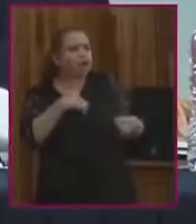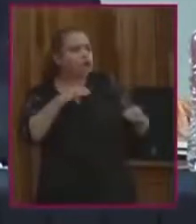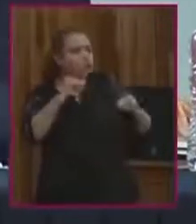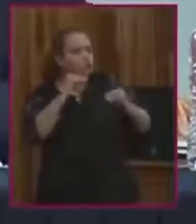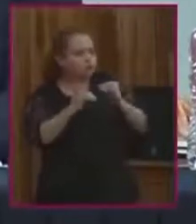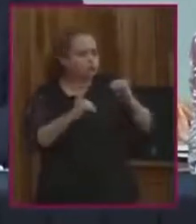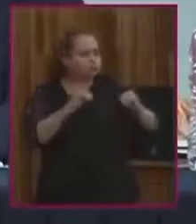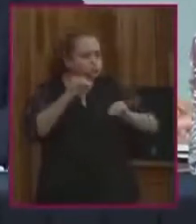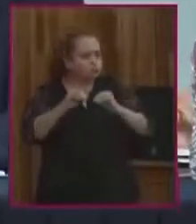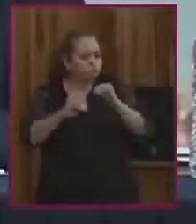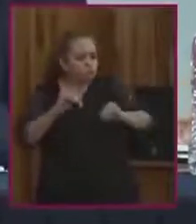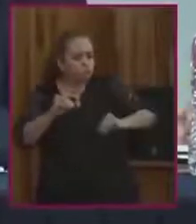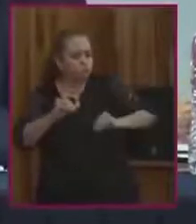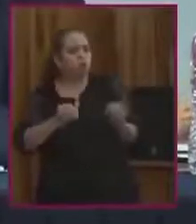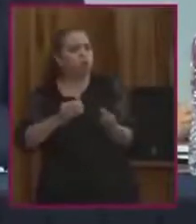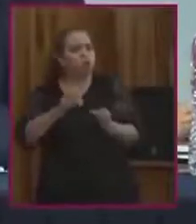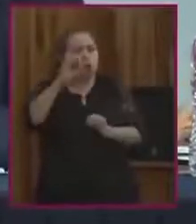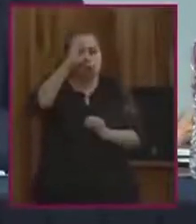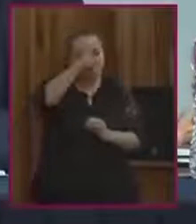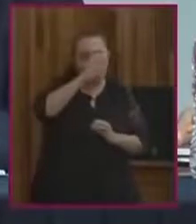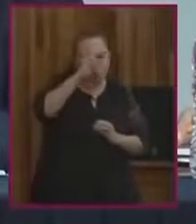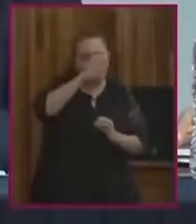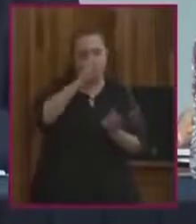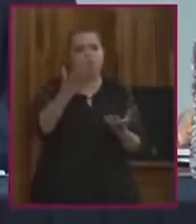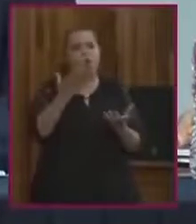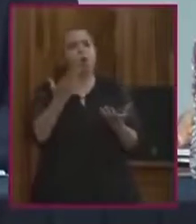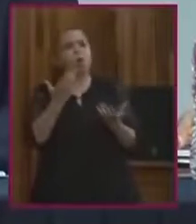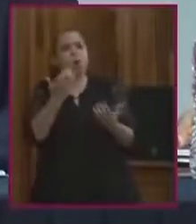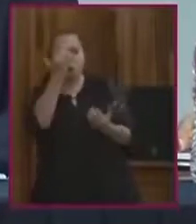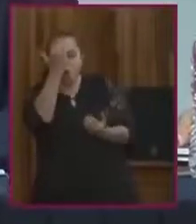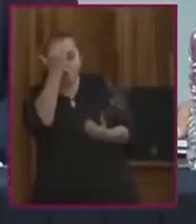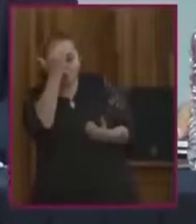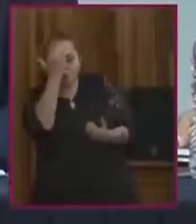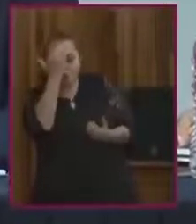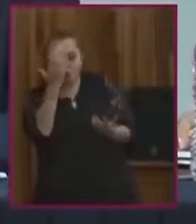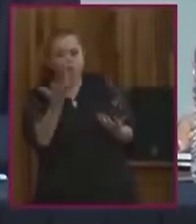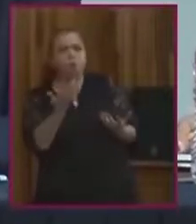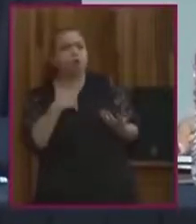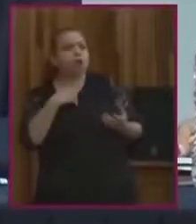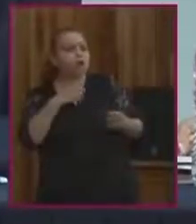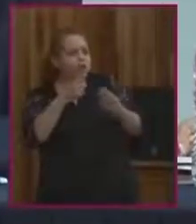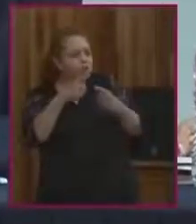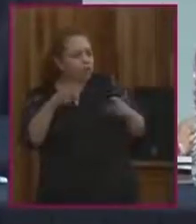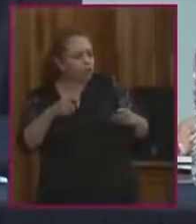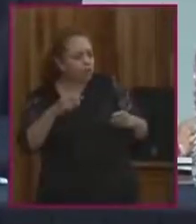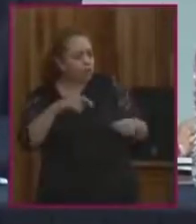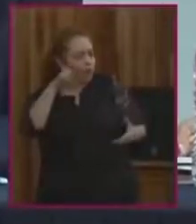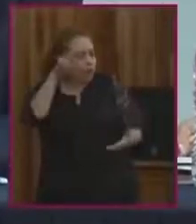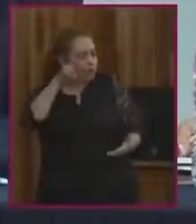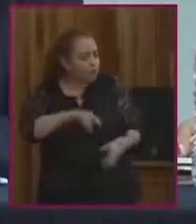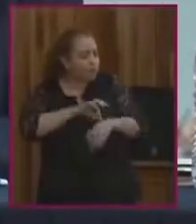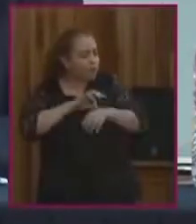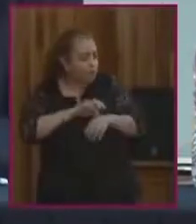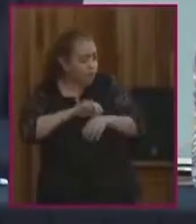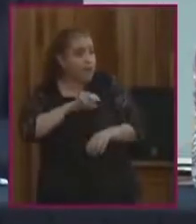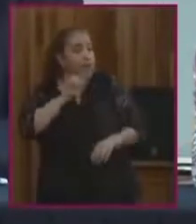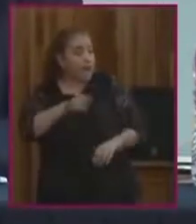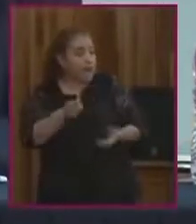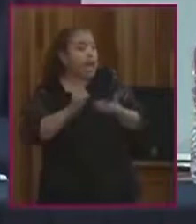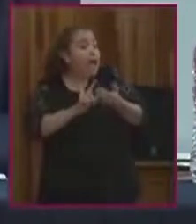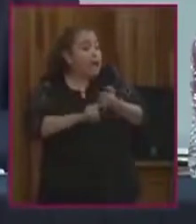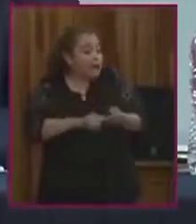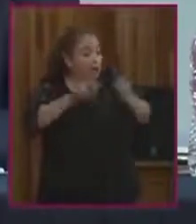que permitan la transformación de la realidad. Y por ello proponemos que en la currícula los procesos cognitivos y en los